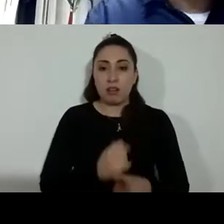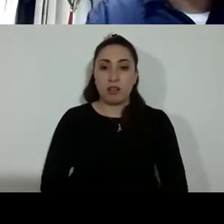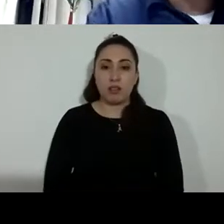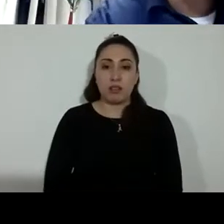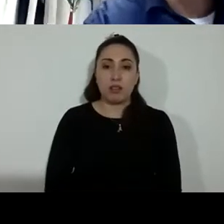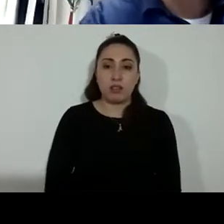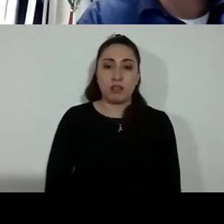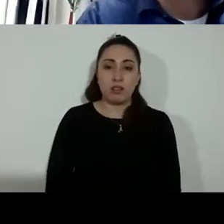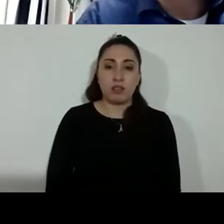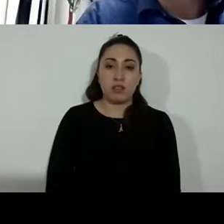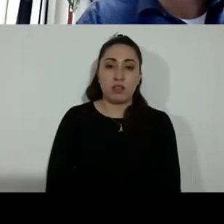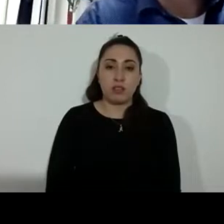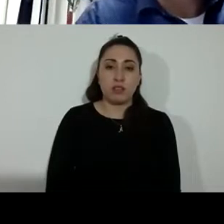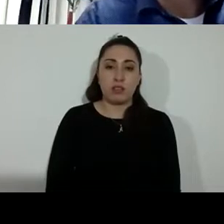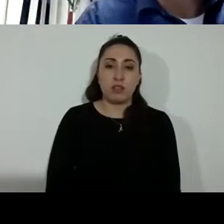diputado.